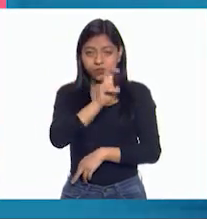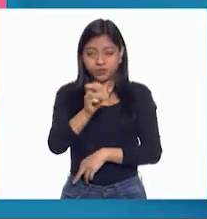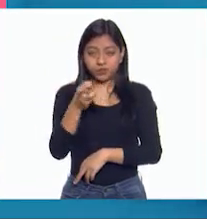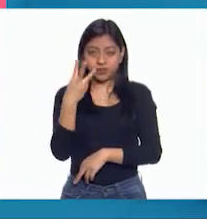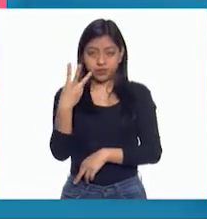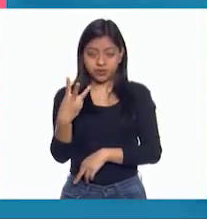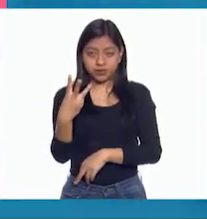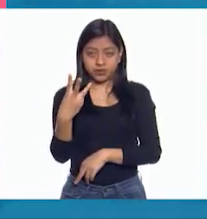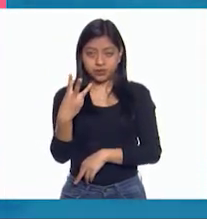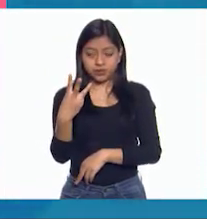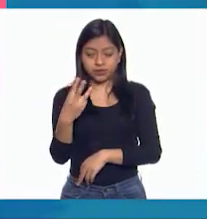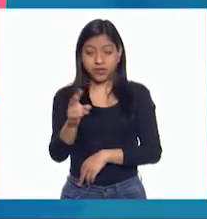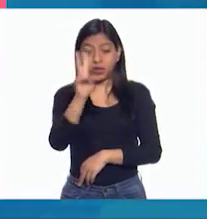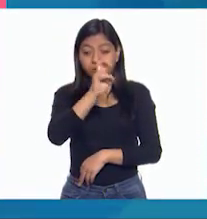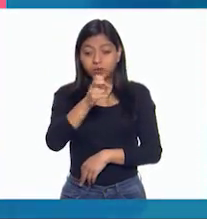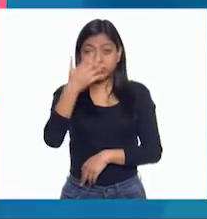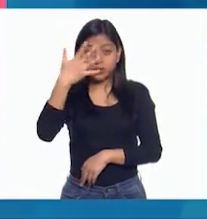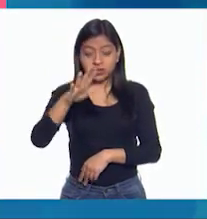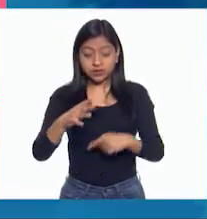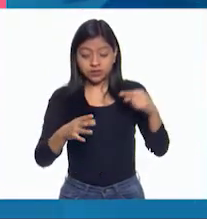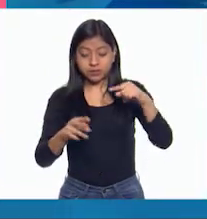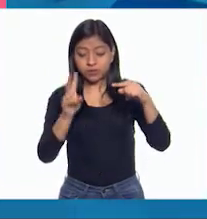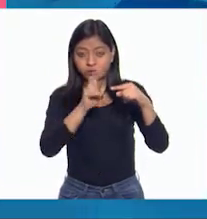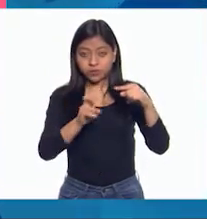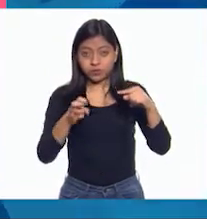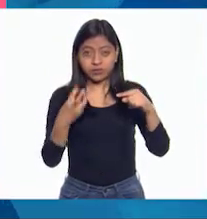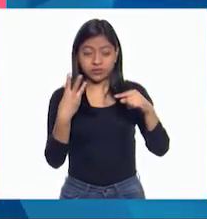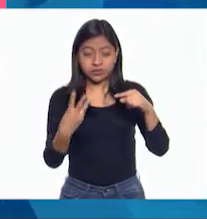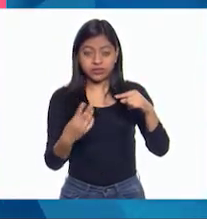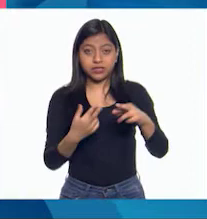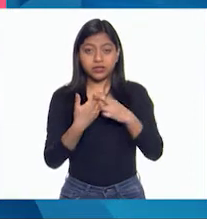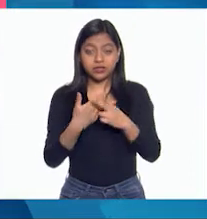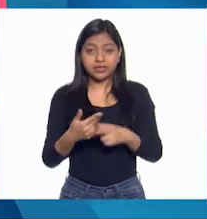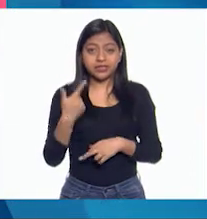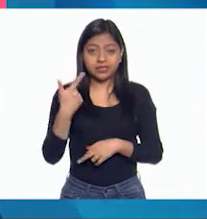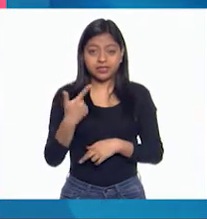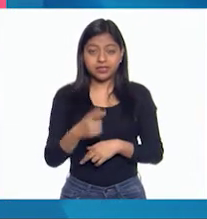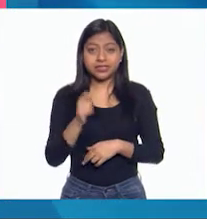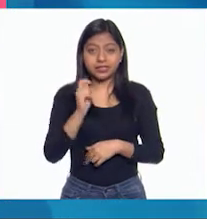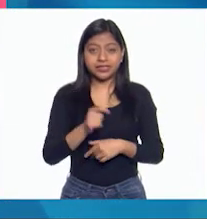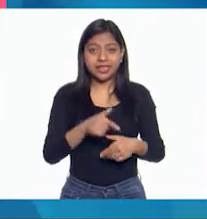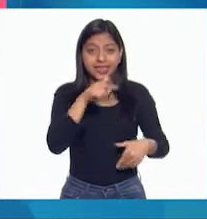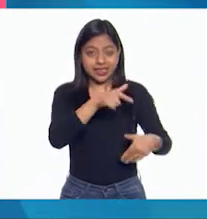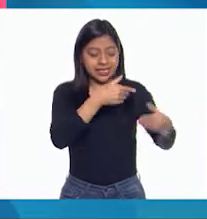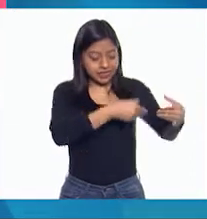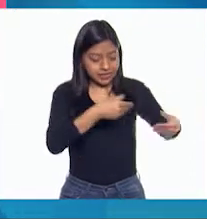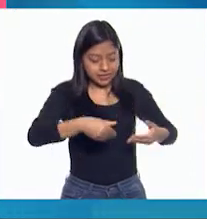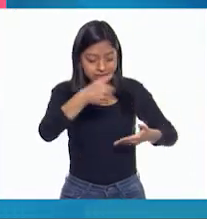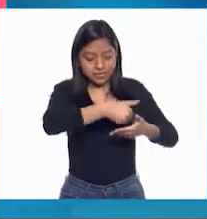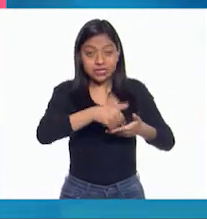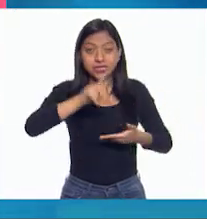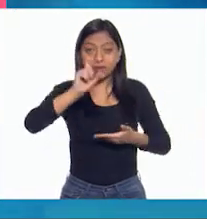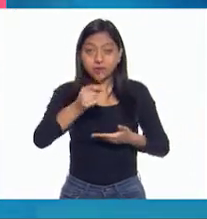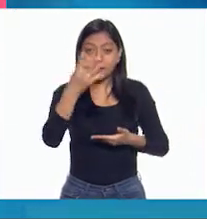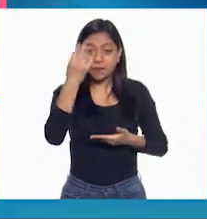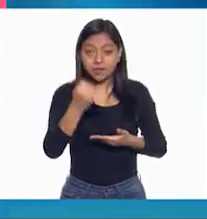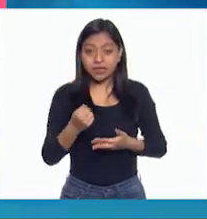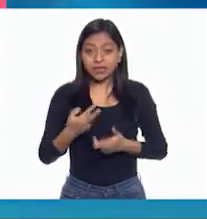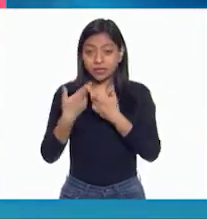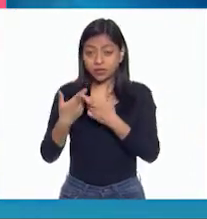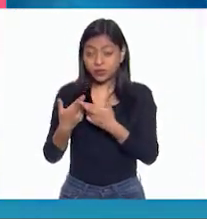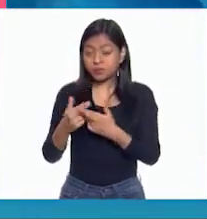Y restados a 210 son 7. Así serían 17 paquetes de 29 hojas y no nos sobran